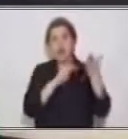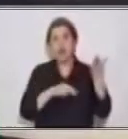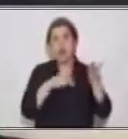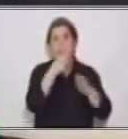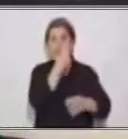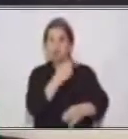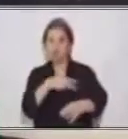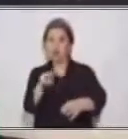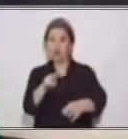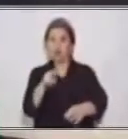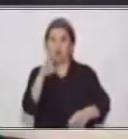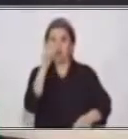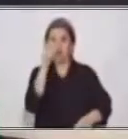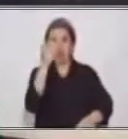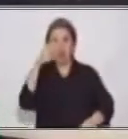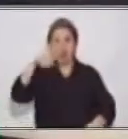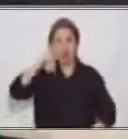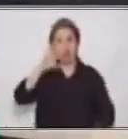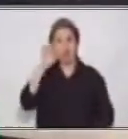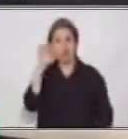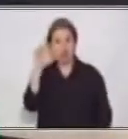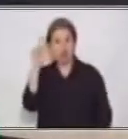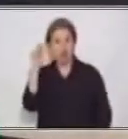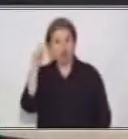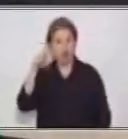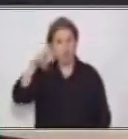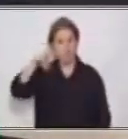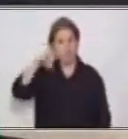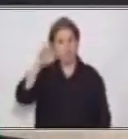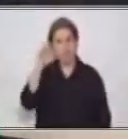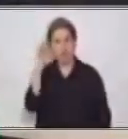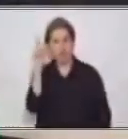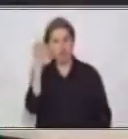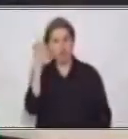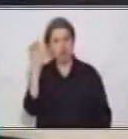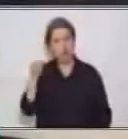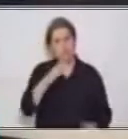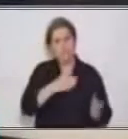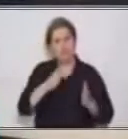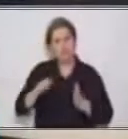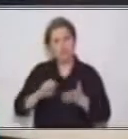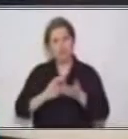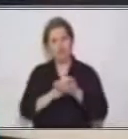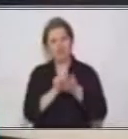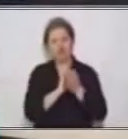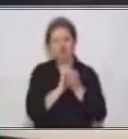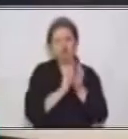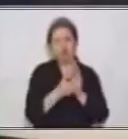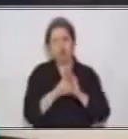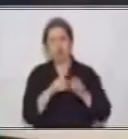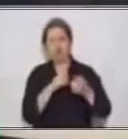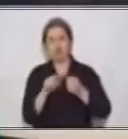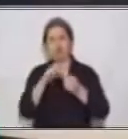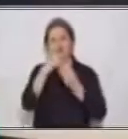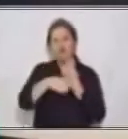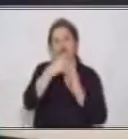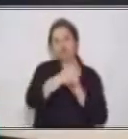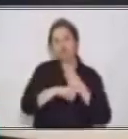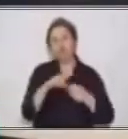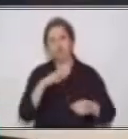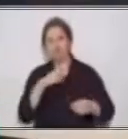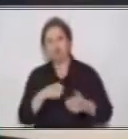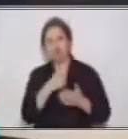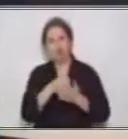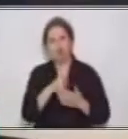de Daniela y Pedro. Daniela y Pedro quieren preparar rellenitos para vender a sus vecinos y amigos. Deben comprar